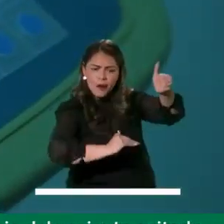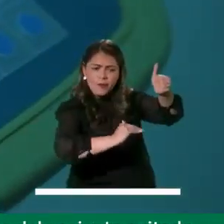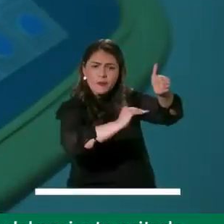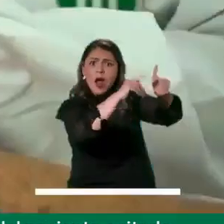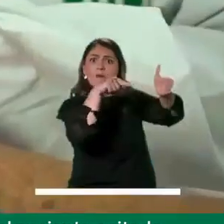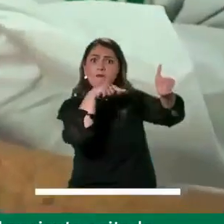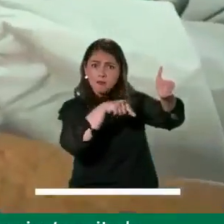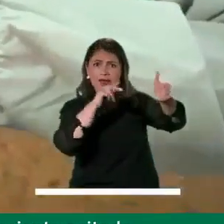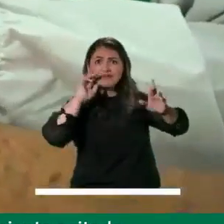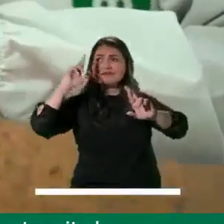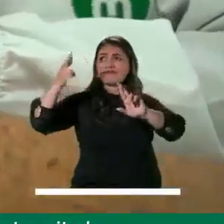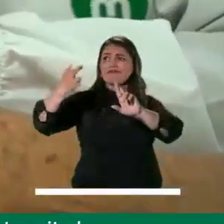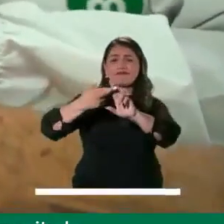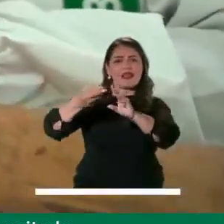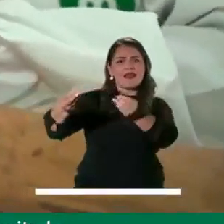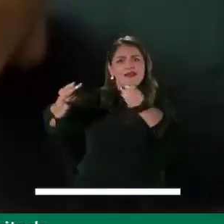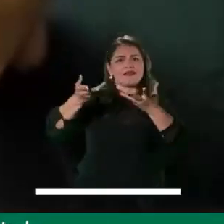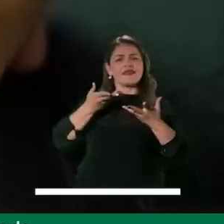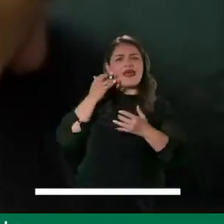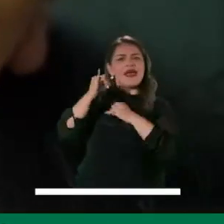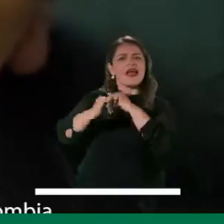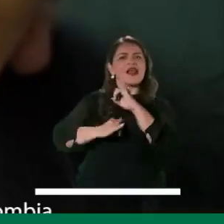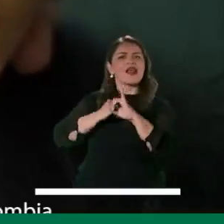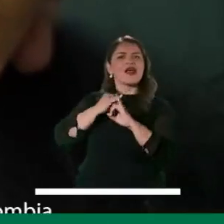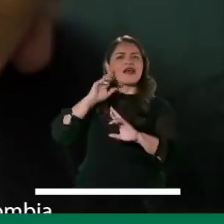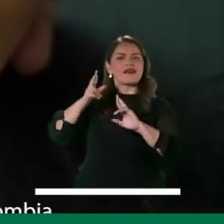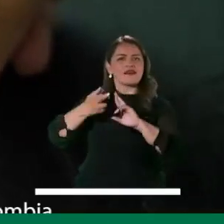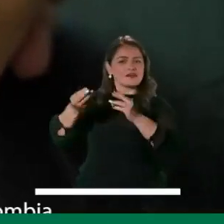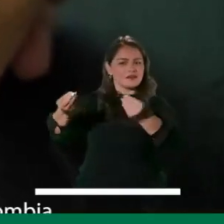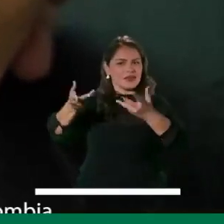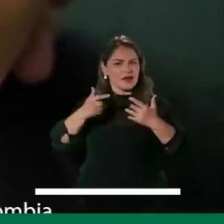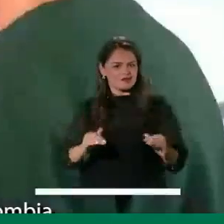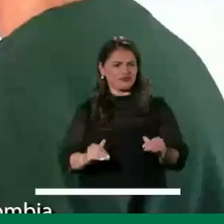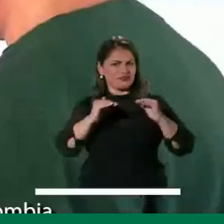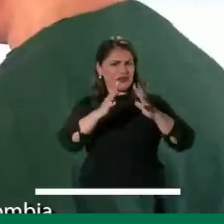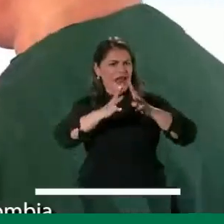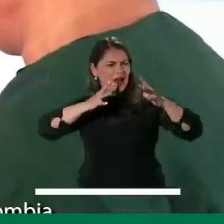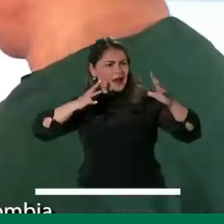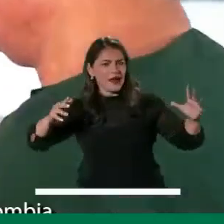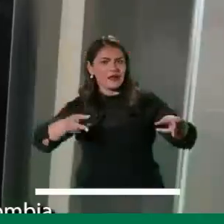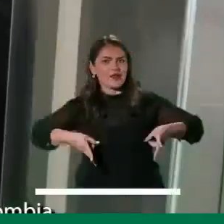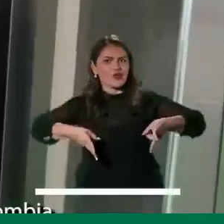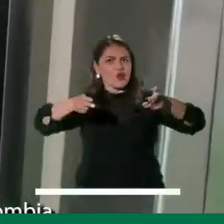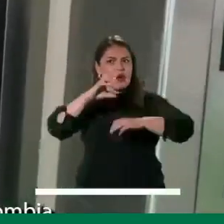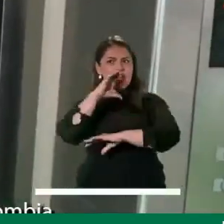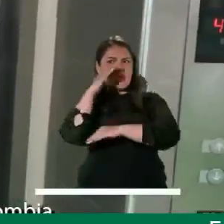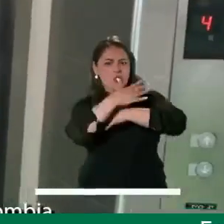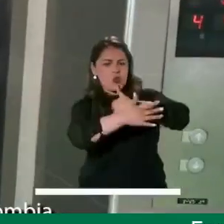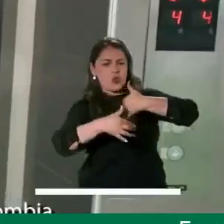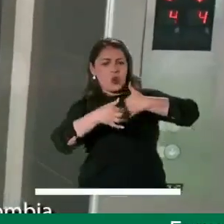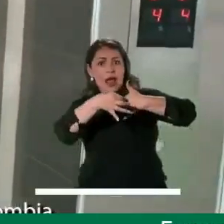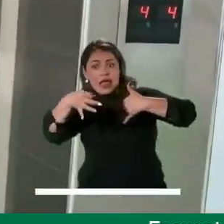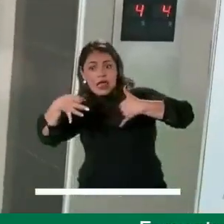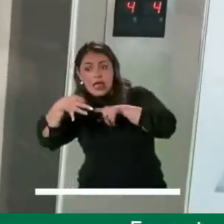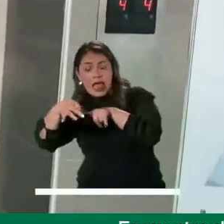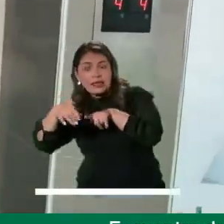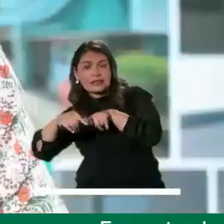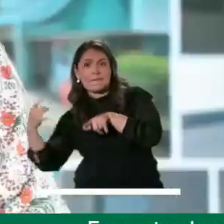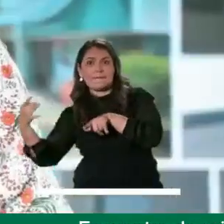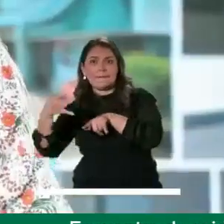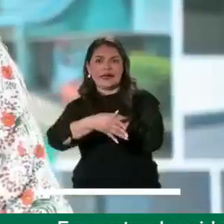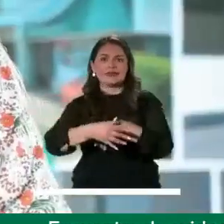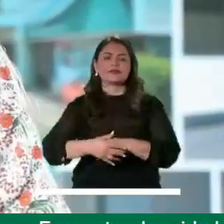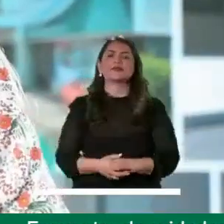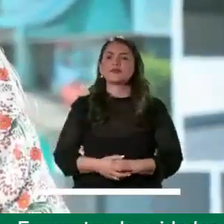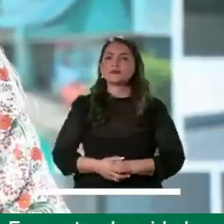a tener reconocimiento en el ámbito internacional como el más grande, moderno e innovador de Colombia.